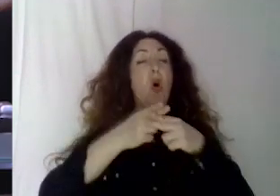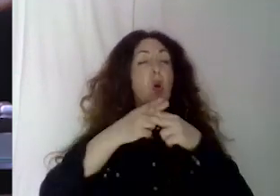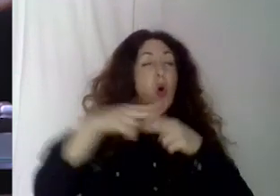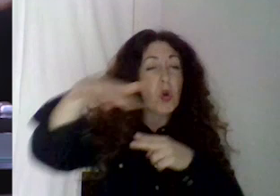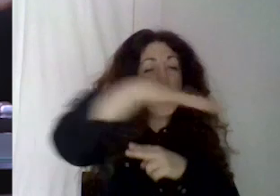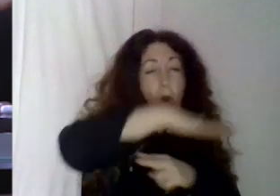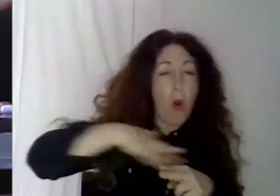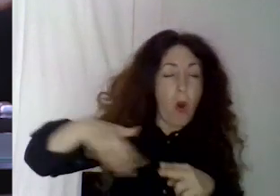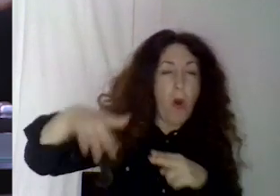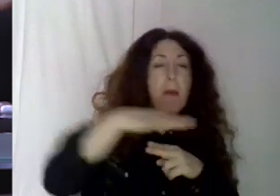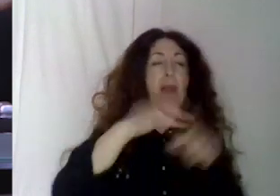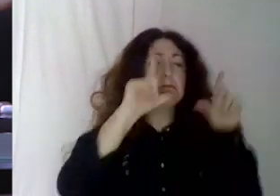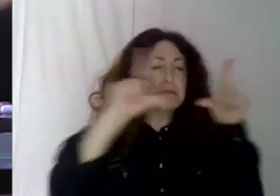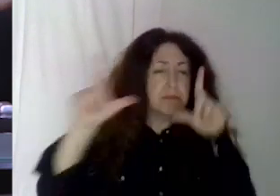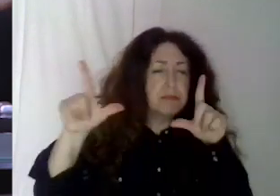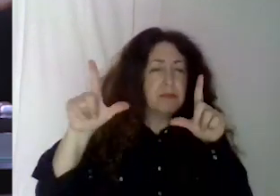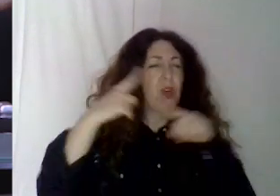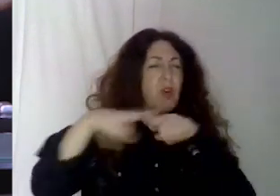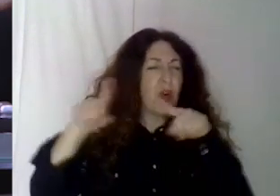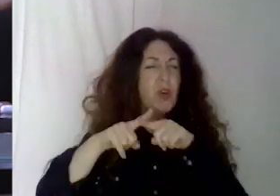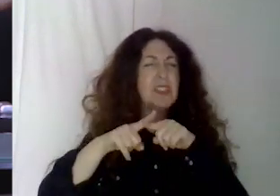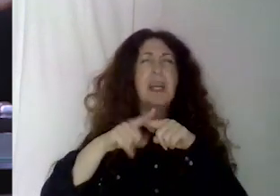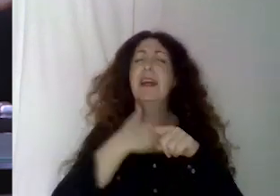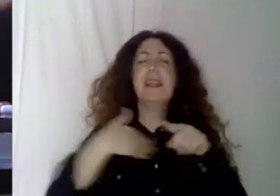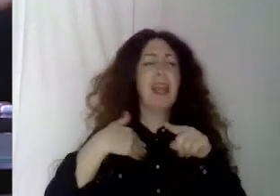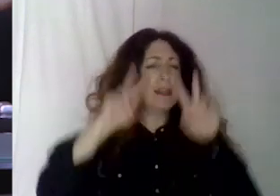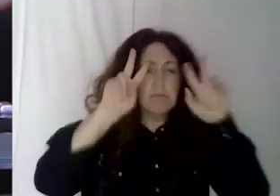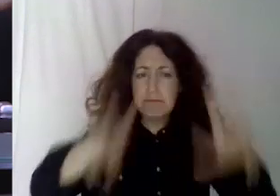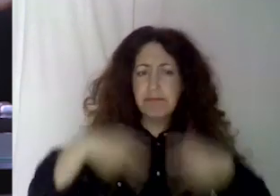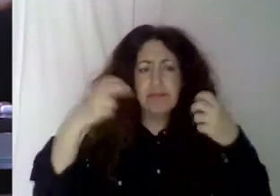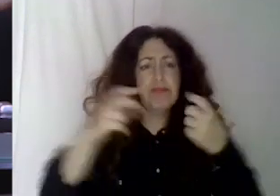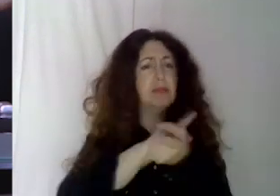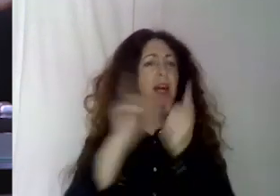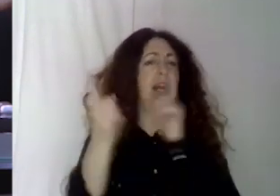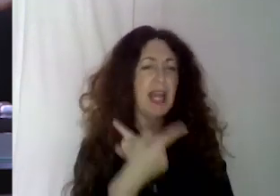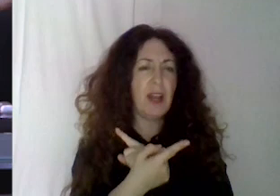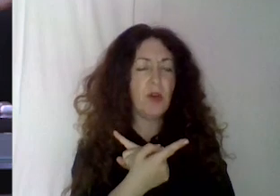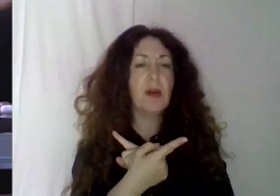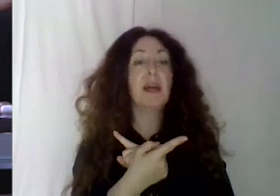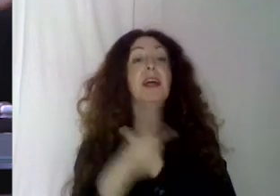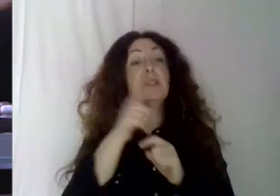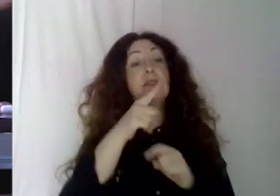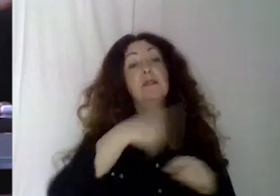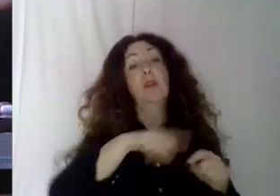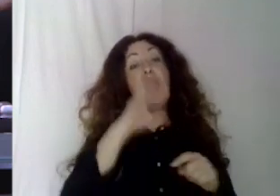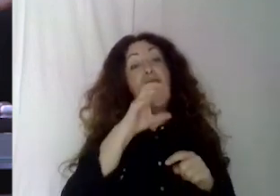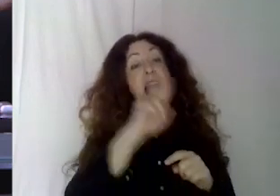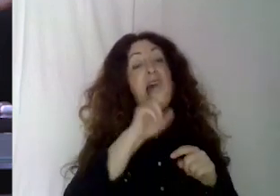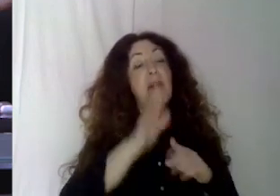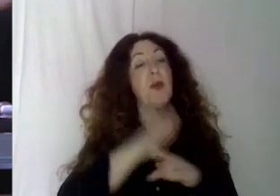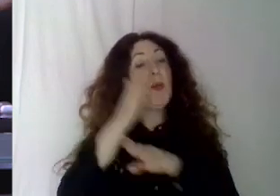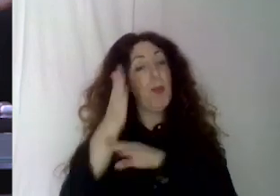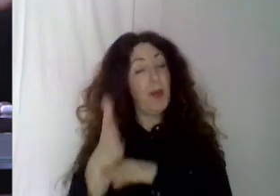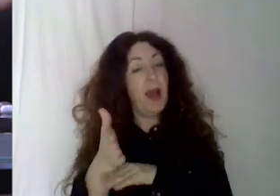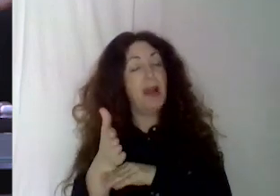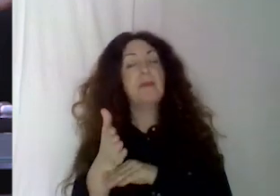se interesa por todas, habla con Caravaggio, y entonces ve un cuadrito pequeño, un cuadro que es 50 por 70, no